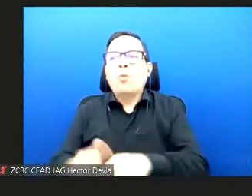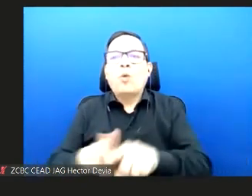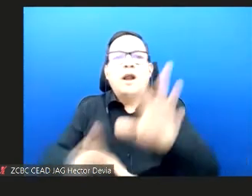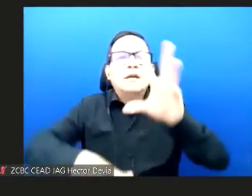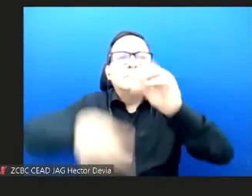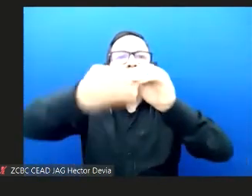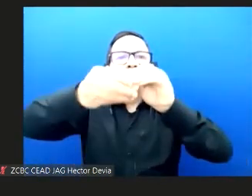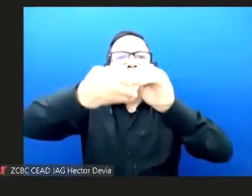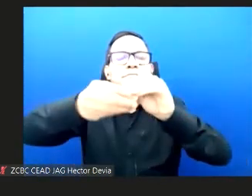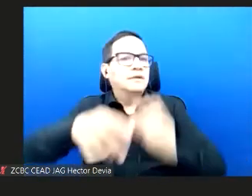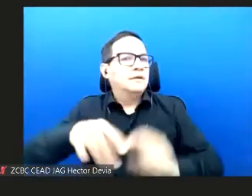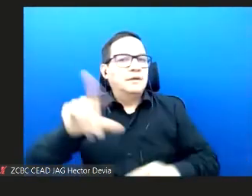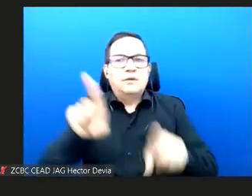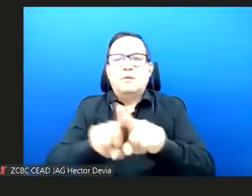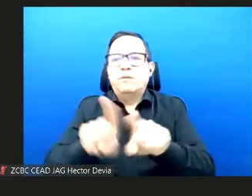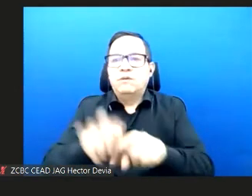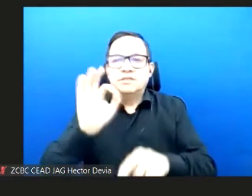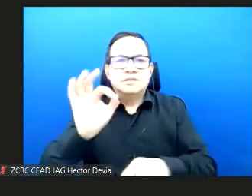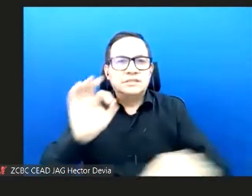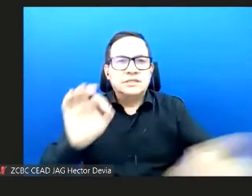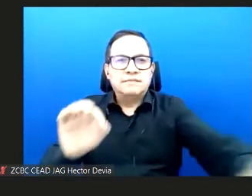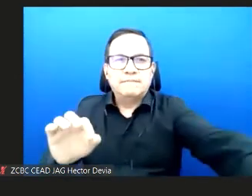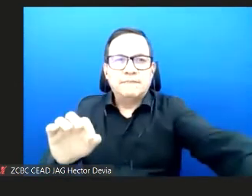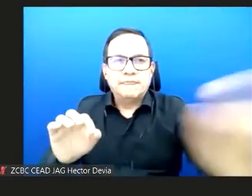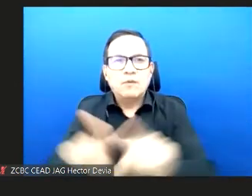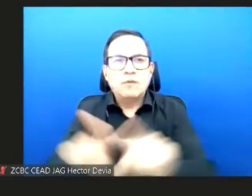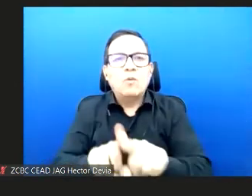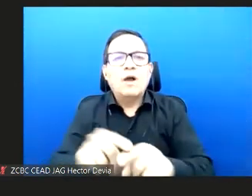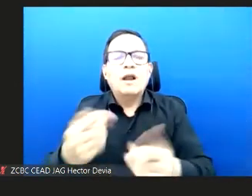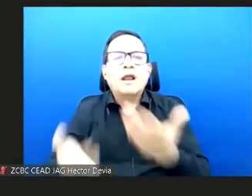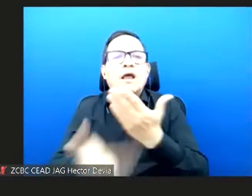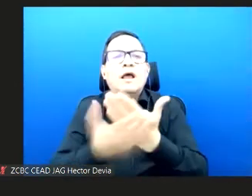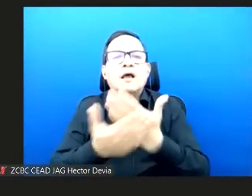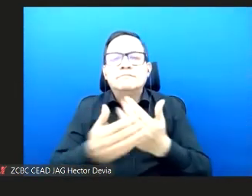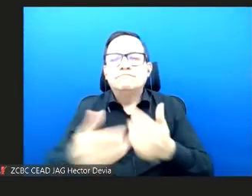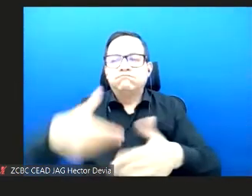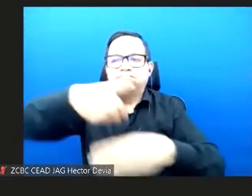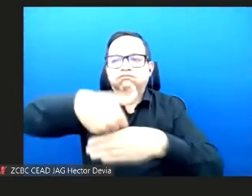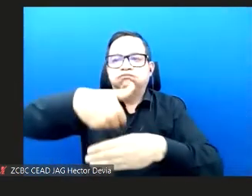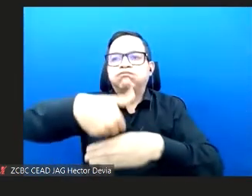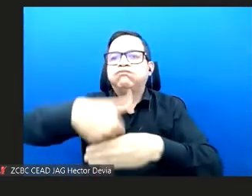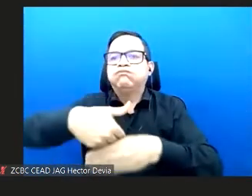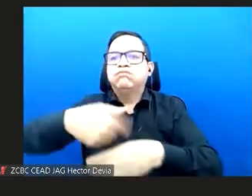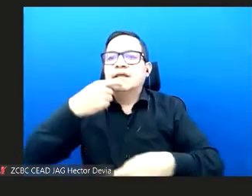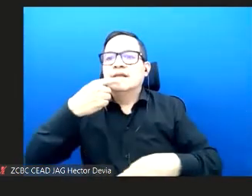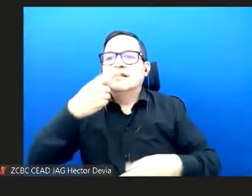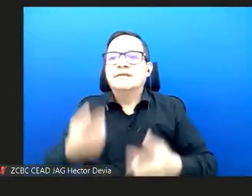Como siempre nos vamos primero al análisis de lo que nos están proponiendo ahí.